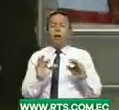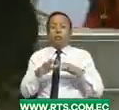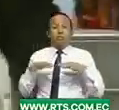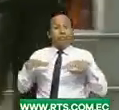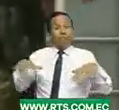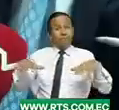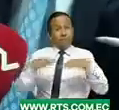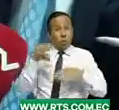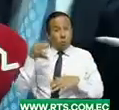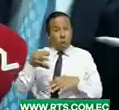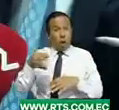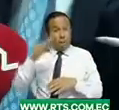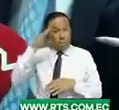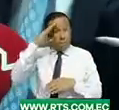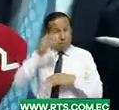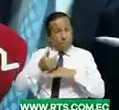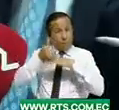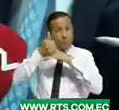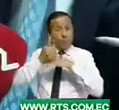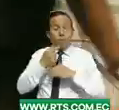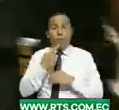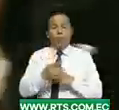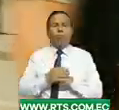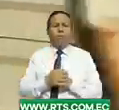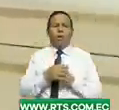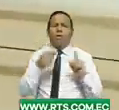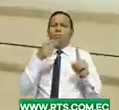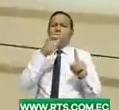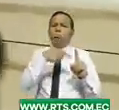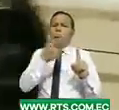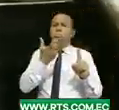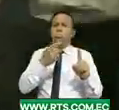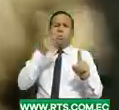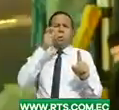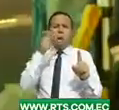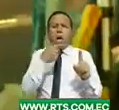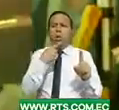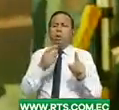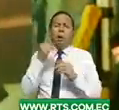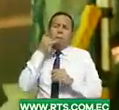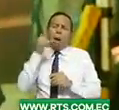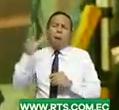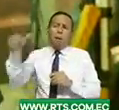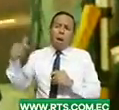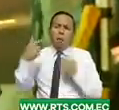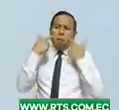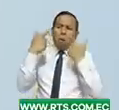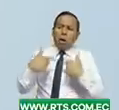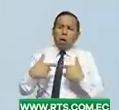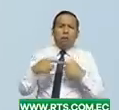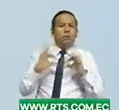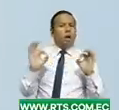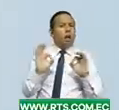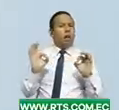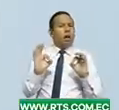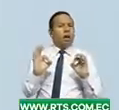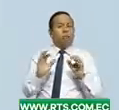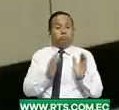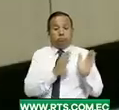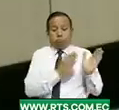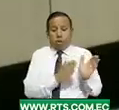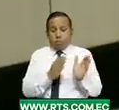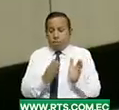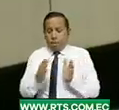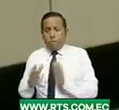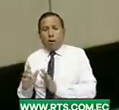que el funcionario no solicitó resguardo, aunque el hecho sucedió a 6 cuadras del complejo judicial y